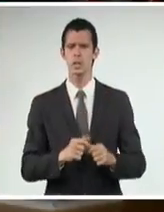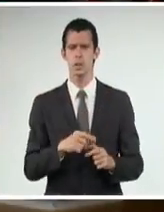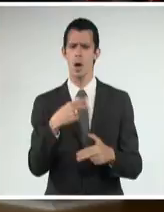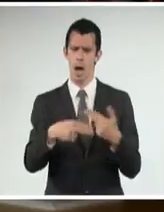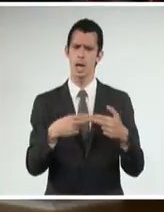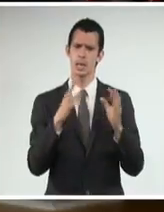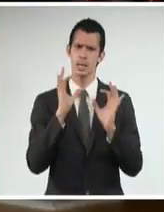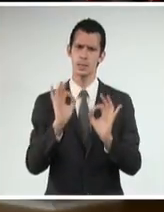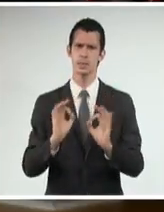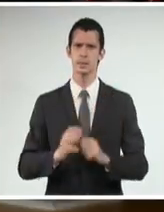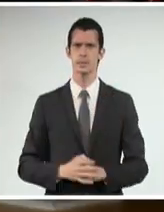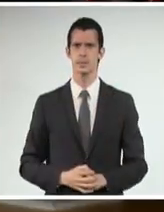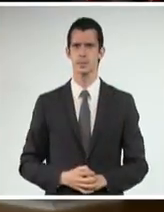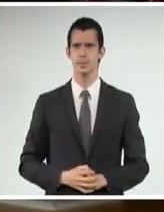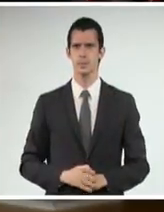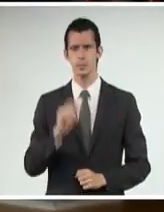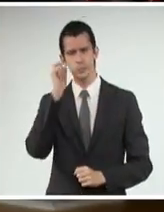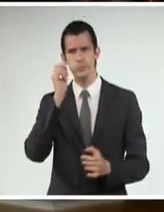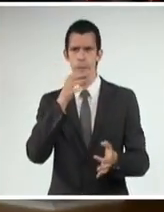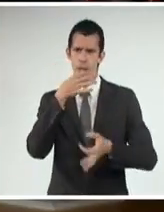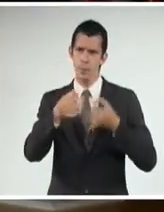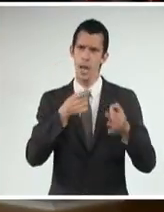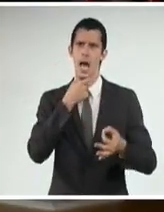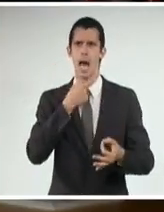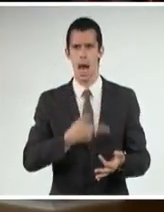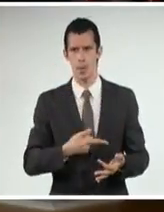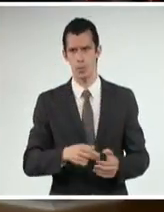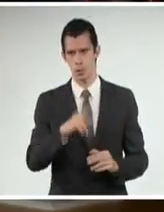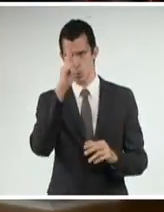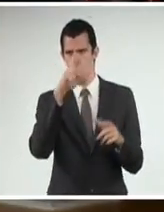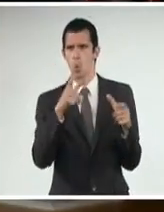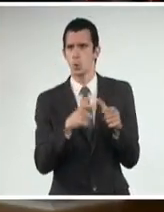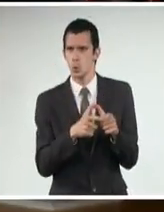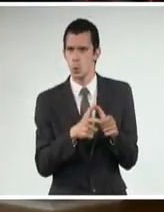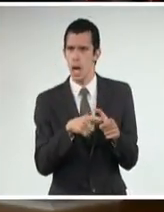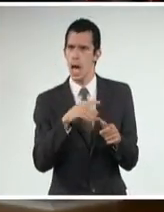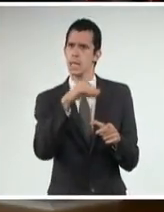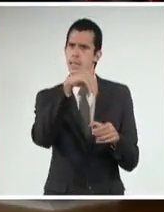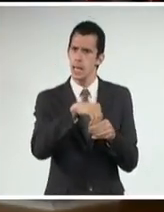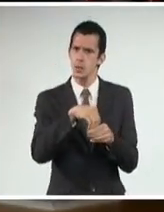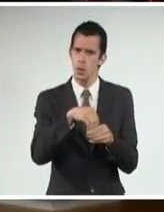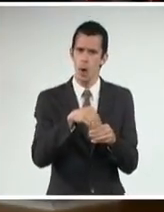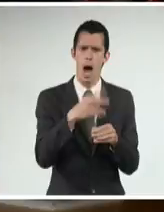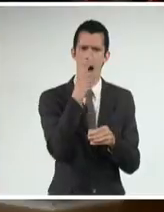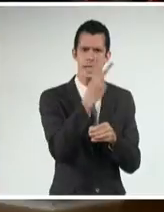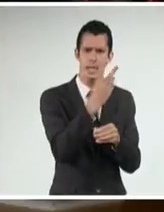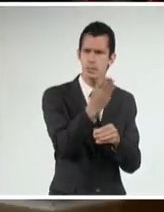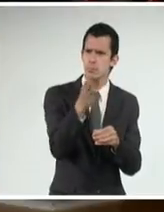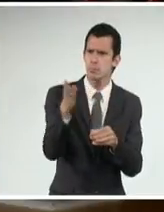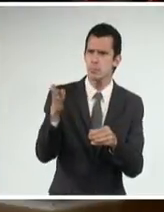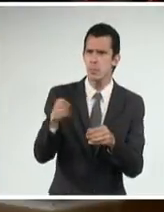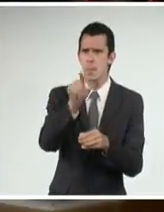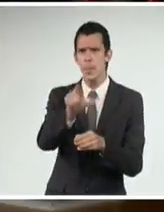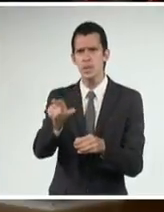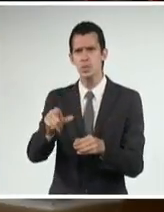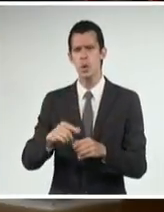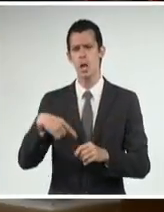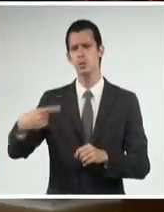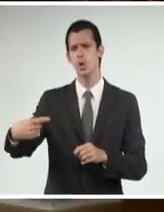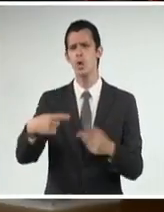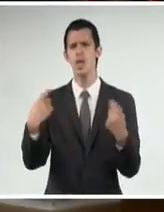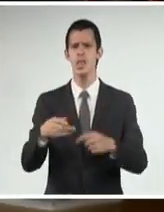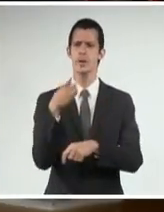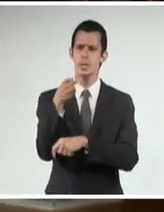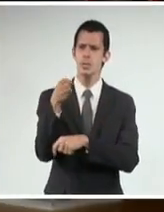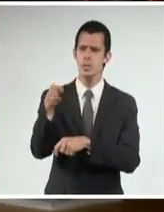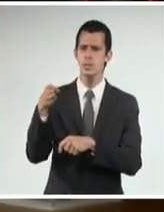de personas que tengan que ser vistas de manera diaria. Por ello, también se ha indicado, y el protocolo lo concibe, la creación de